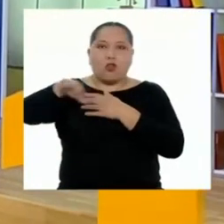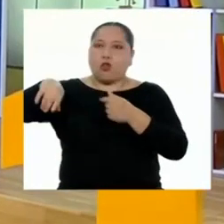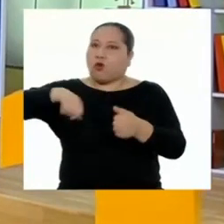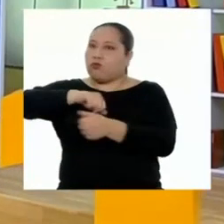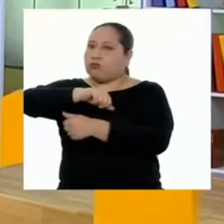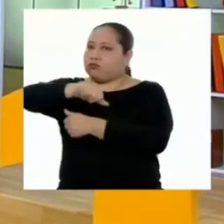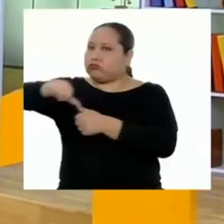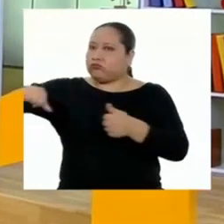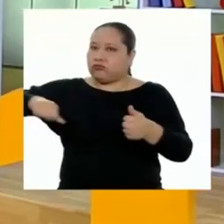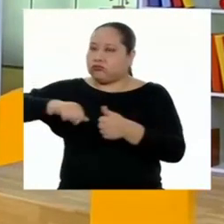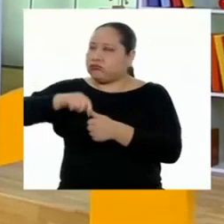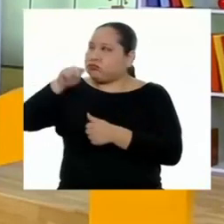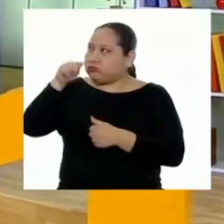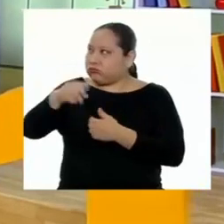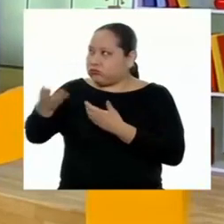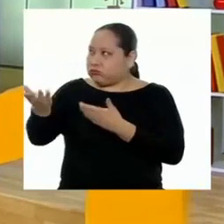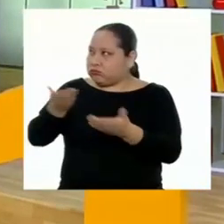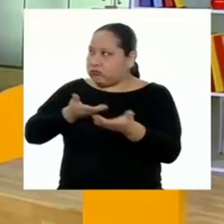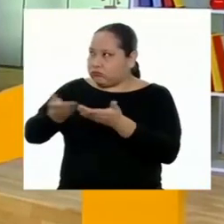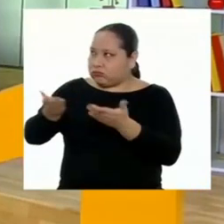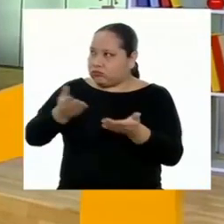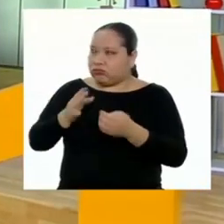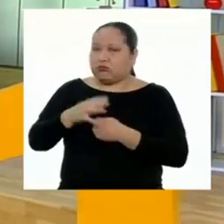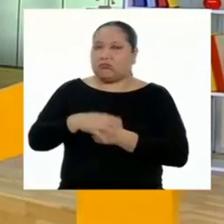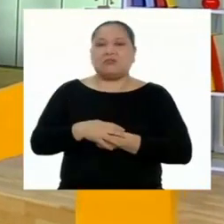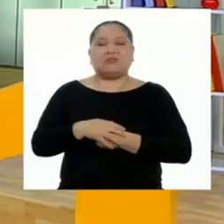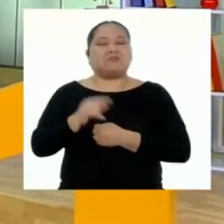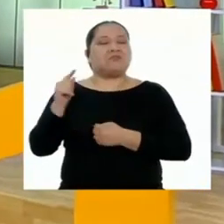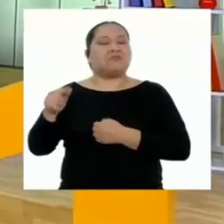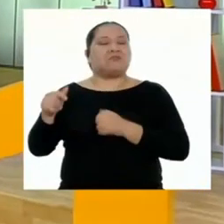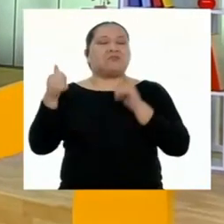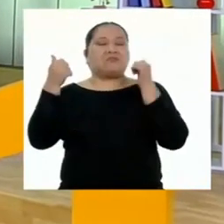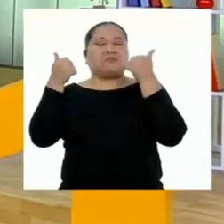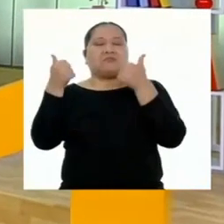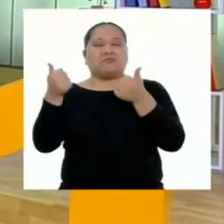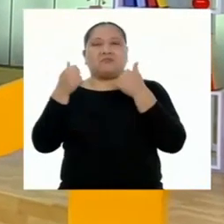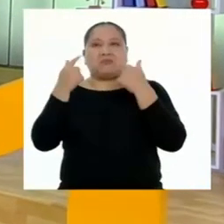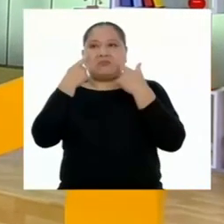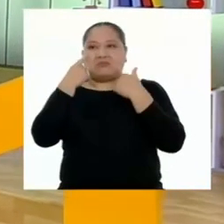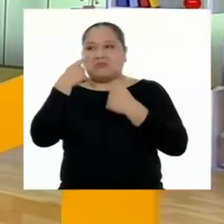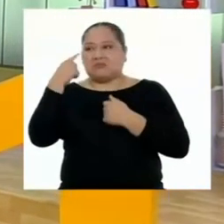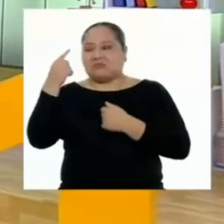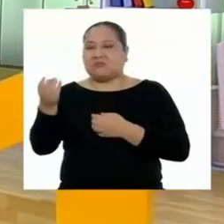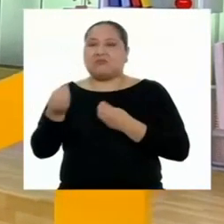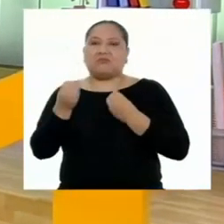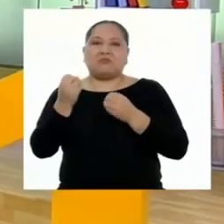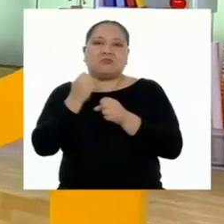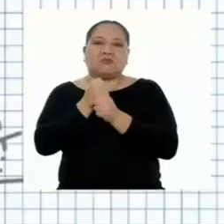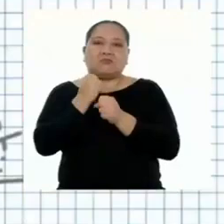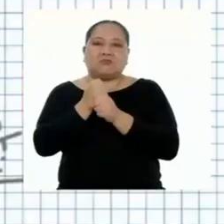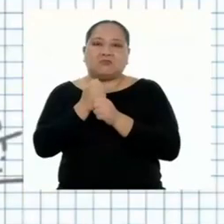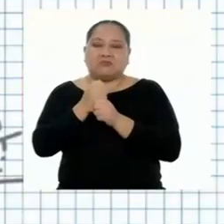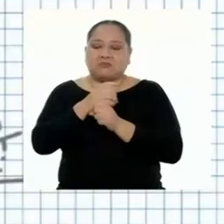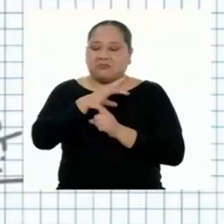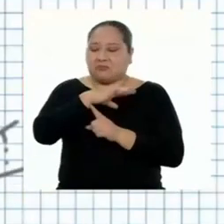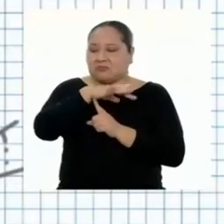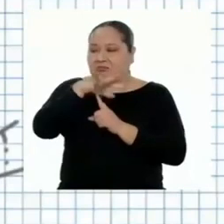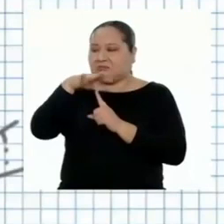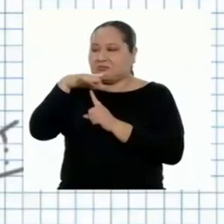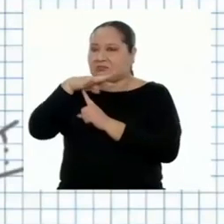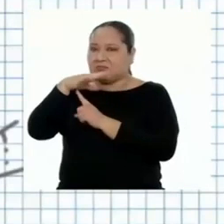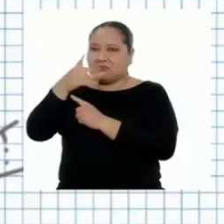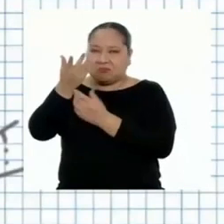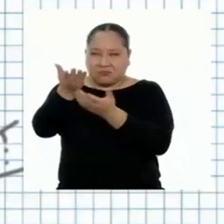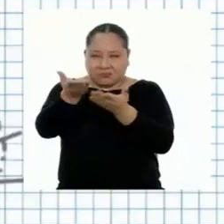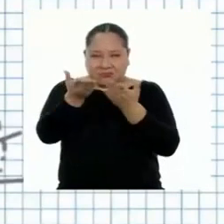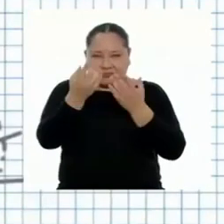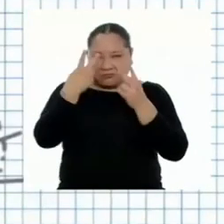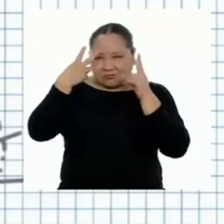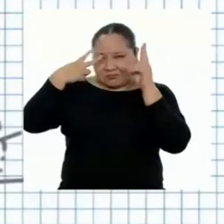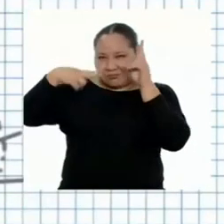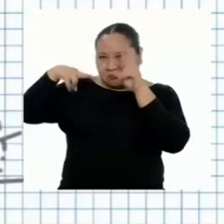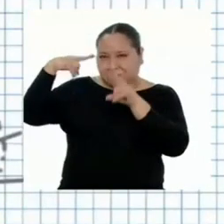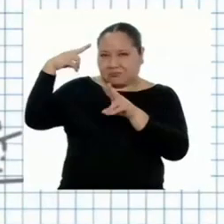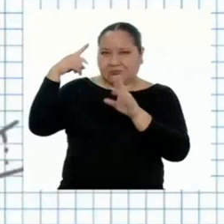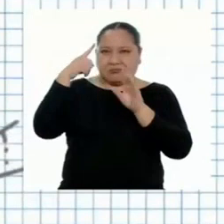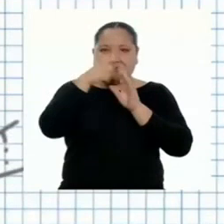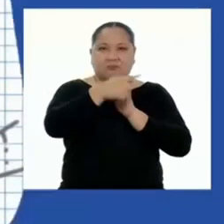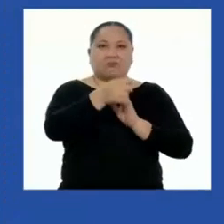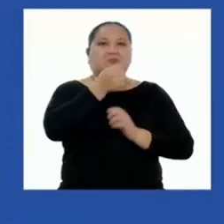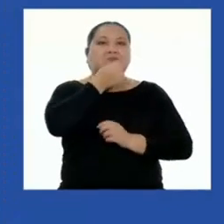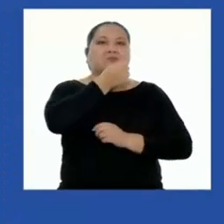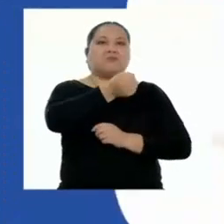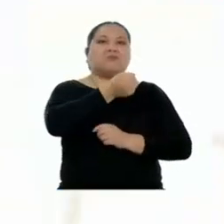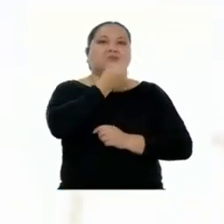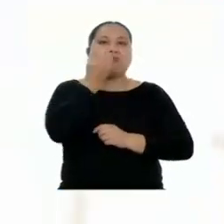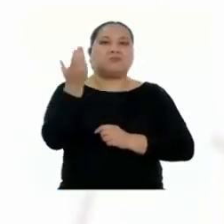que existen entre ellos. ¡Qué maravilloso es conocer cómo funciona nuestra naturaleza! Las y los invitamos a ver la